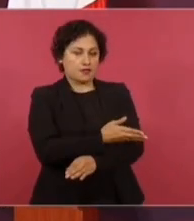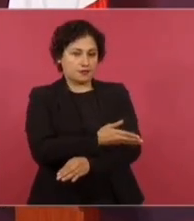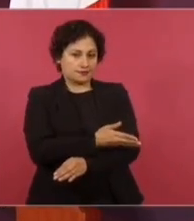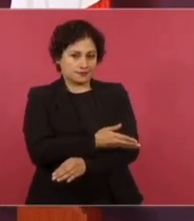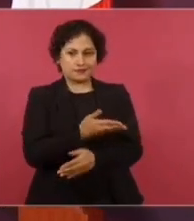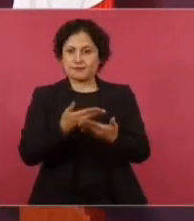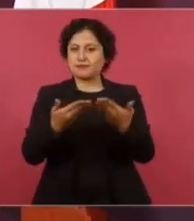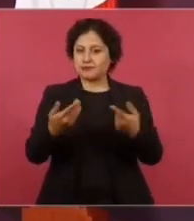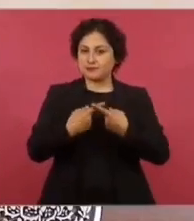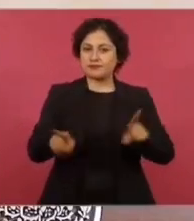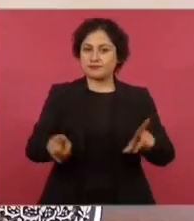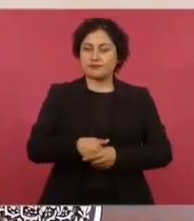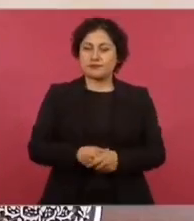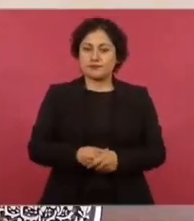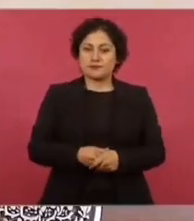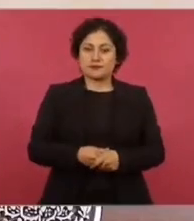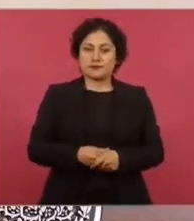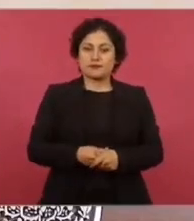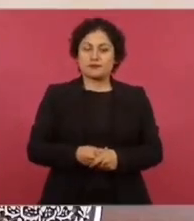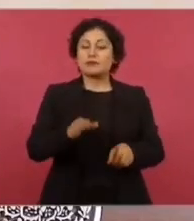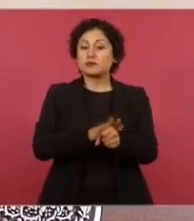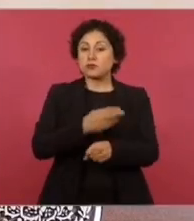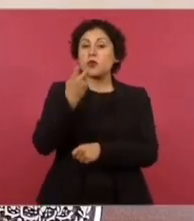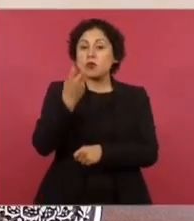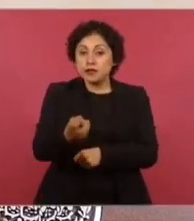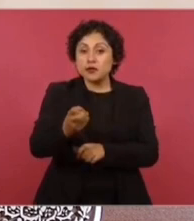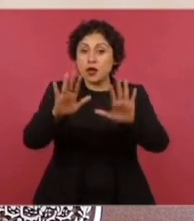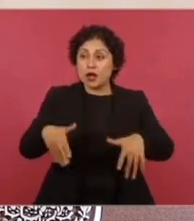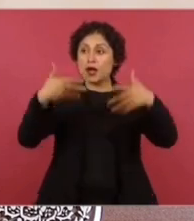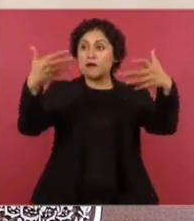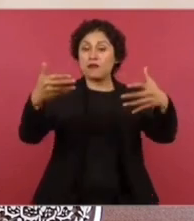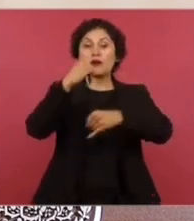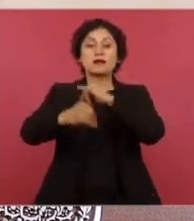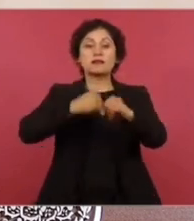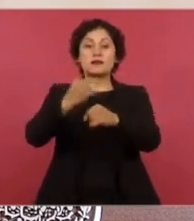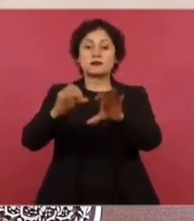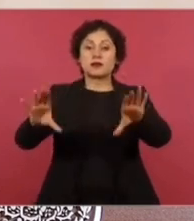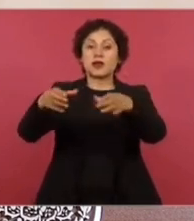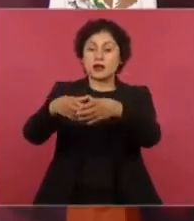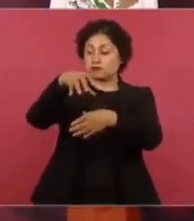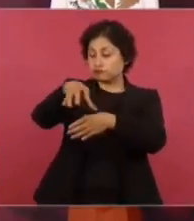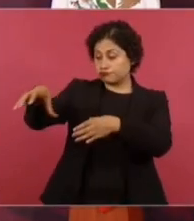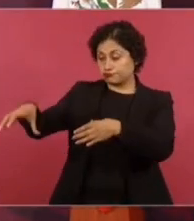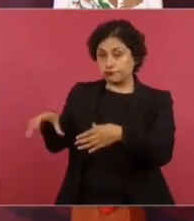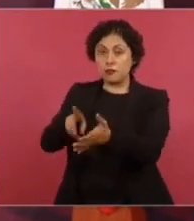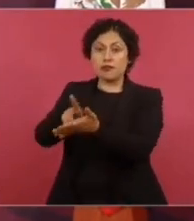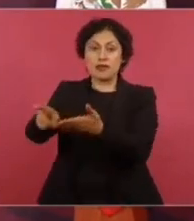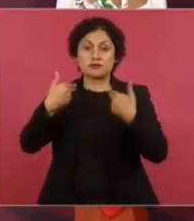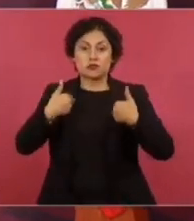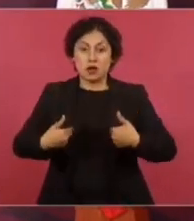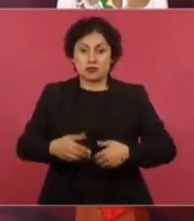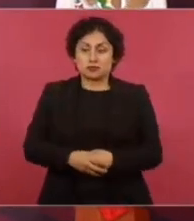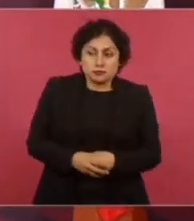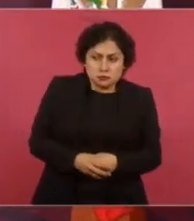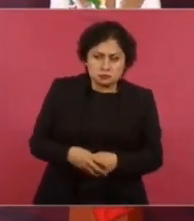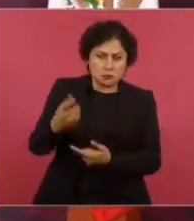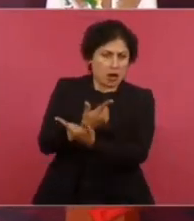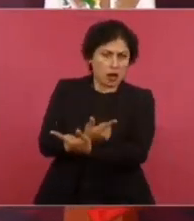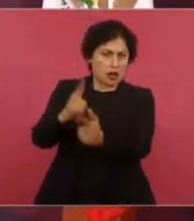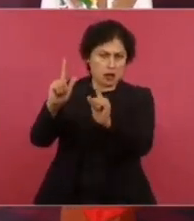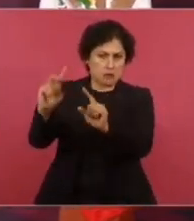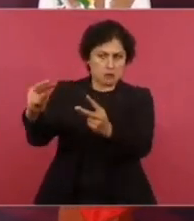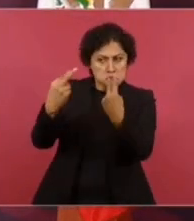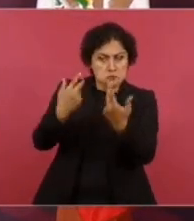eso pueden los organismos internacionales de Derechos Humanos actual con absoluta libertad